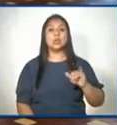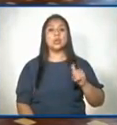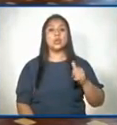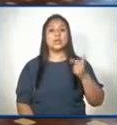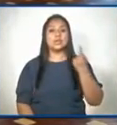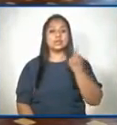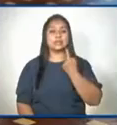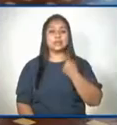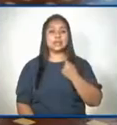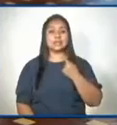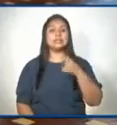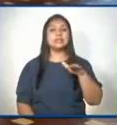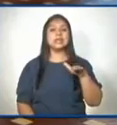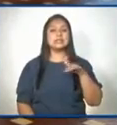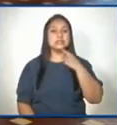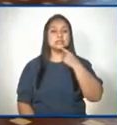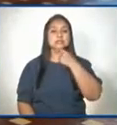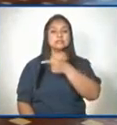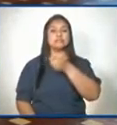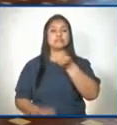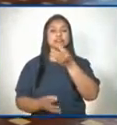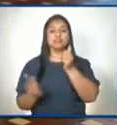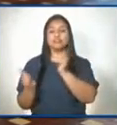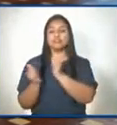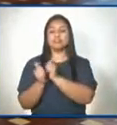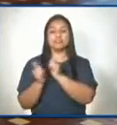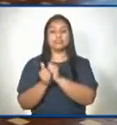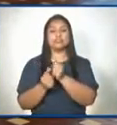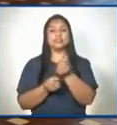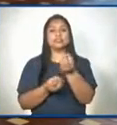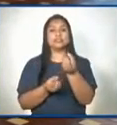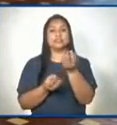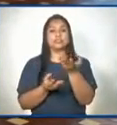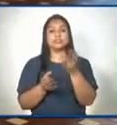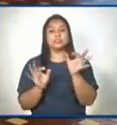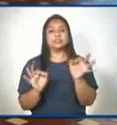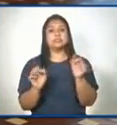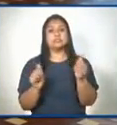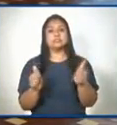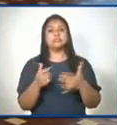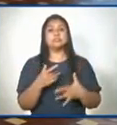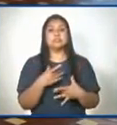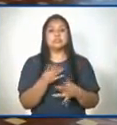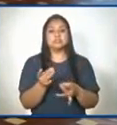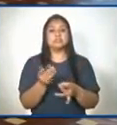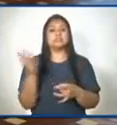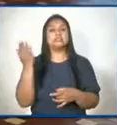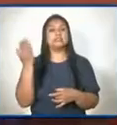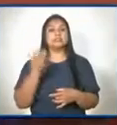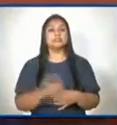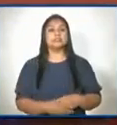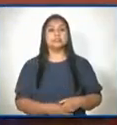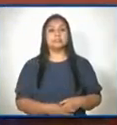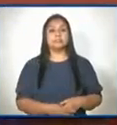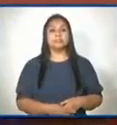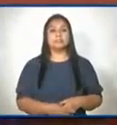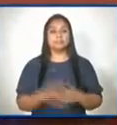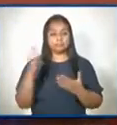Comunicación Social estarán brindando esta muy interesante conferencia.